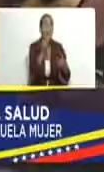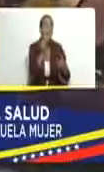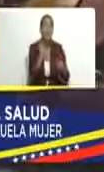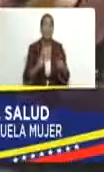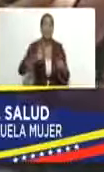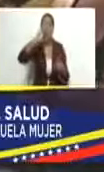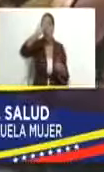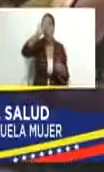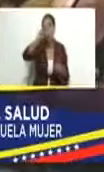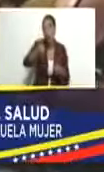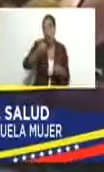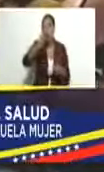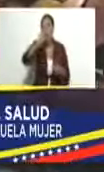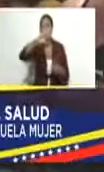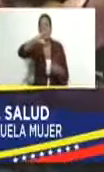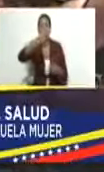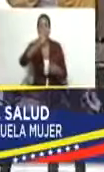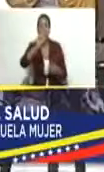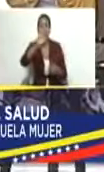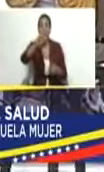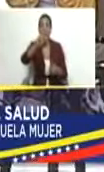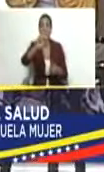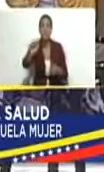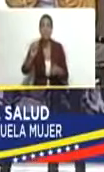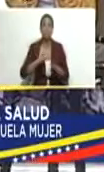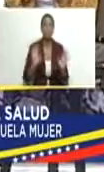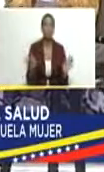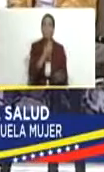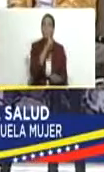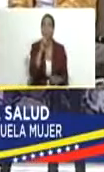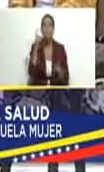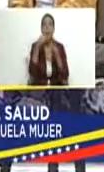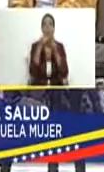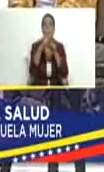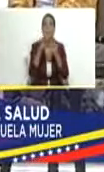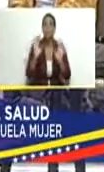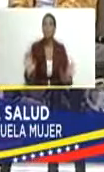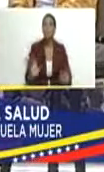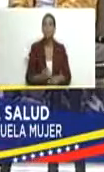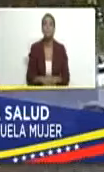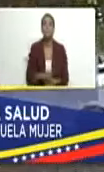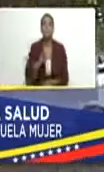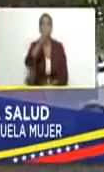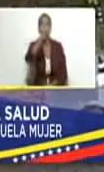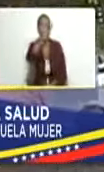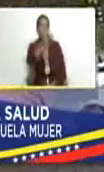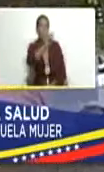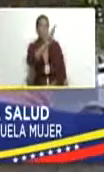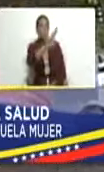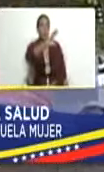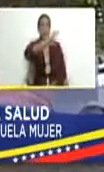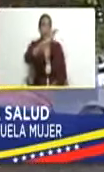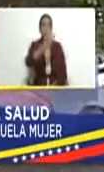Muchacha, se le debe decir a toda mujer. Por aquí, muchacha. Por allá, muchacha.